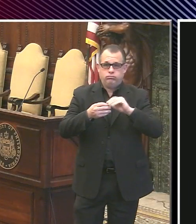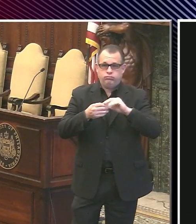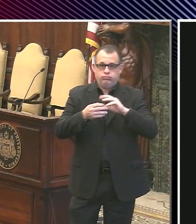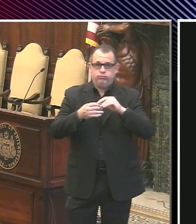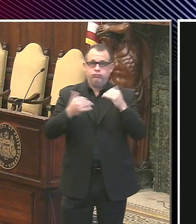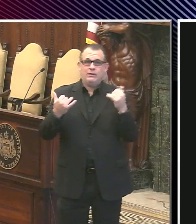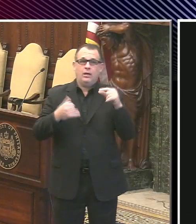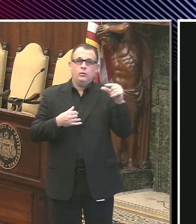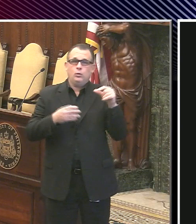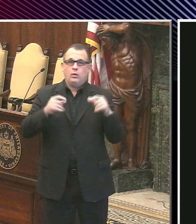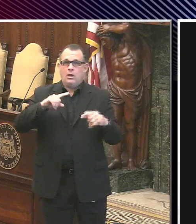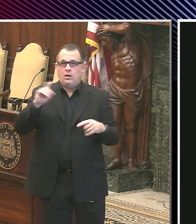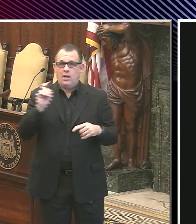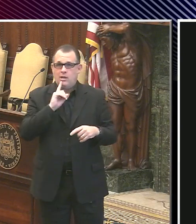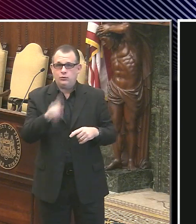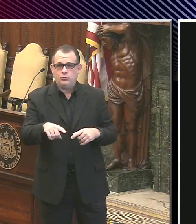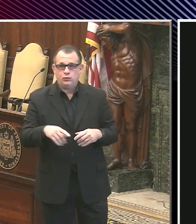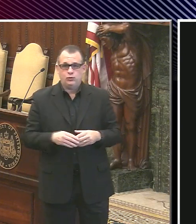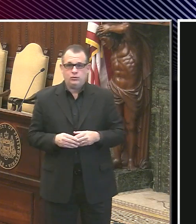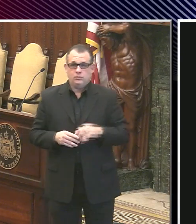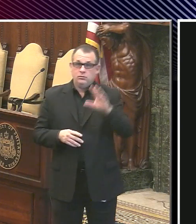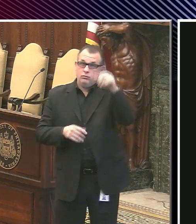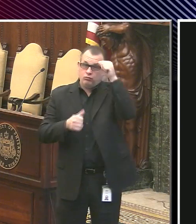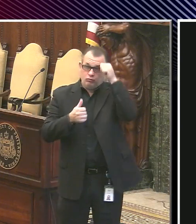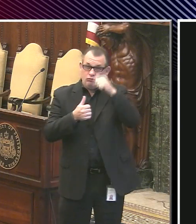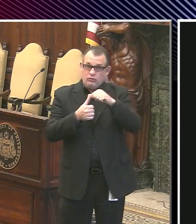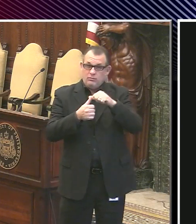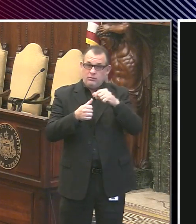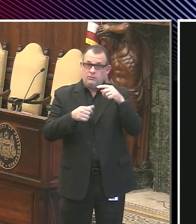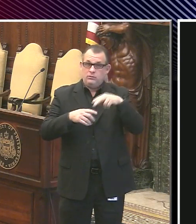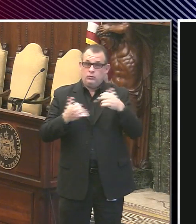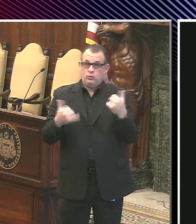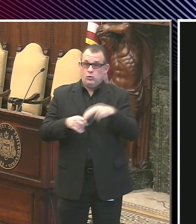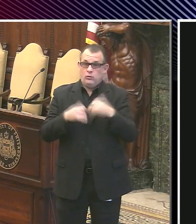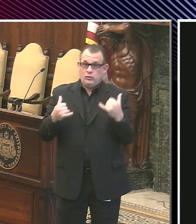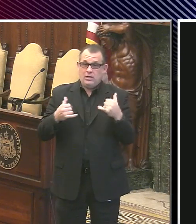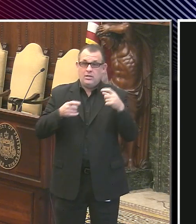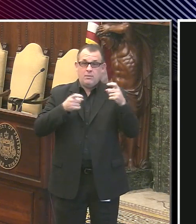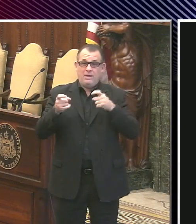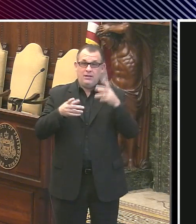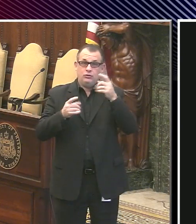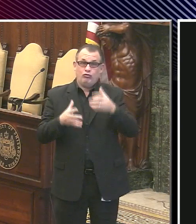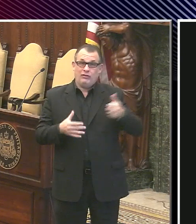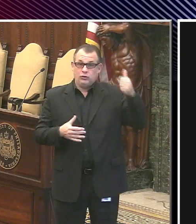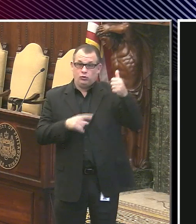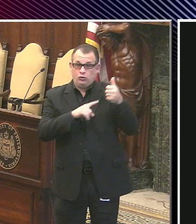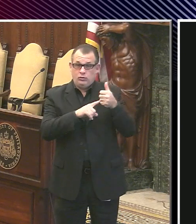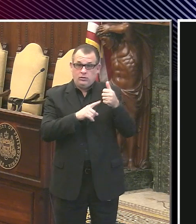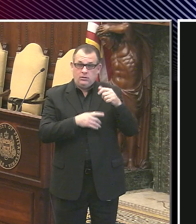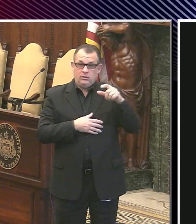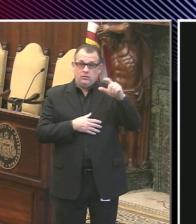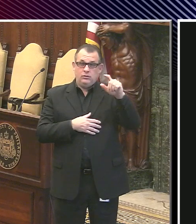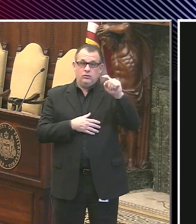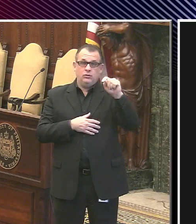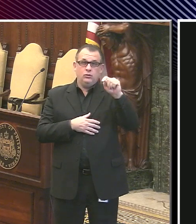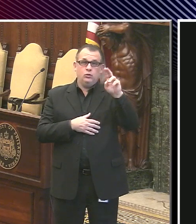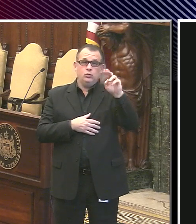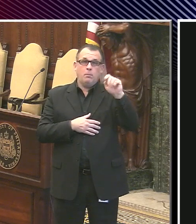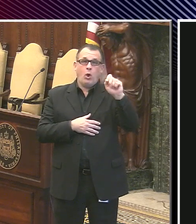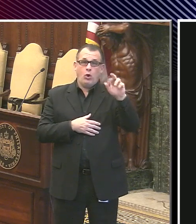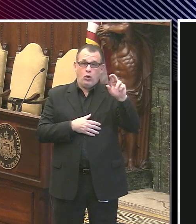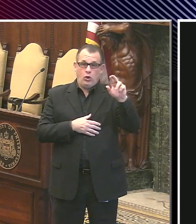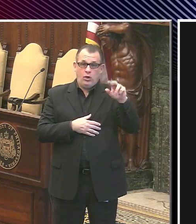the press. And a reminder that we are joined today by Managing Director Tumar Alexander. We have about